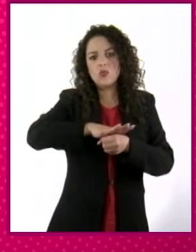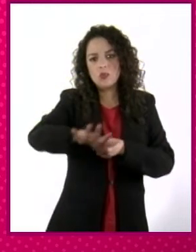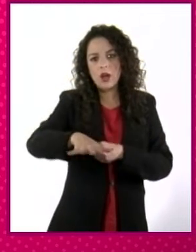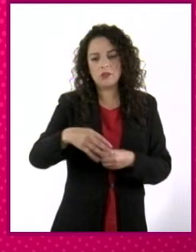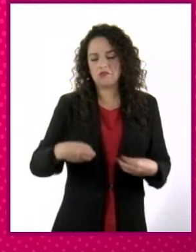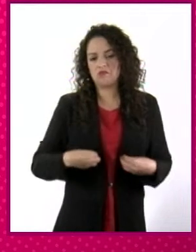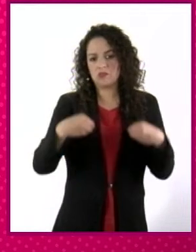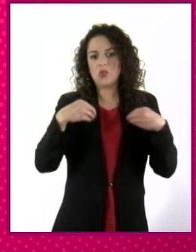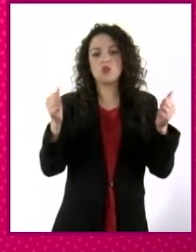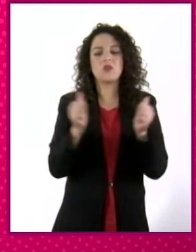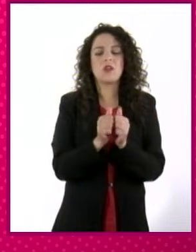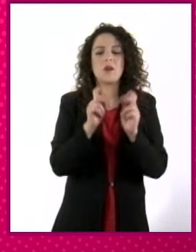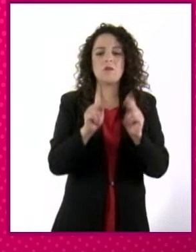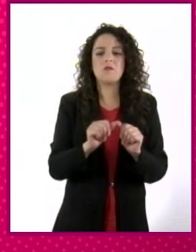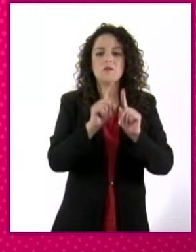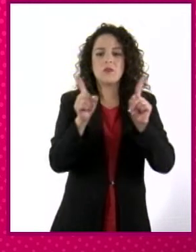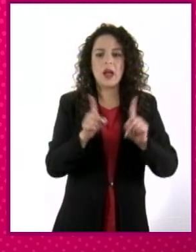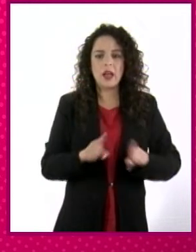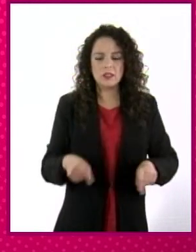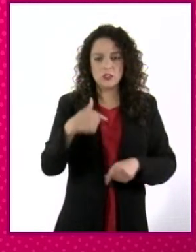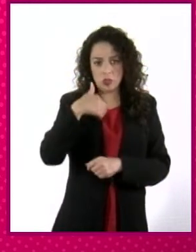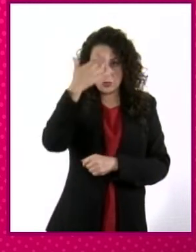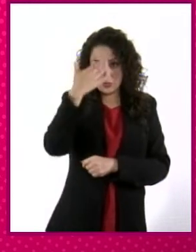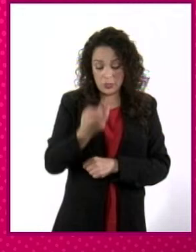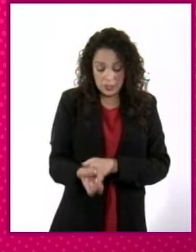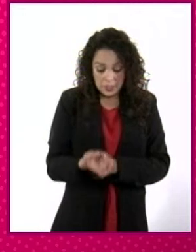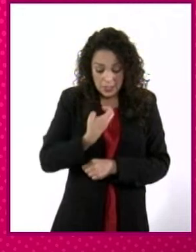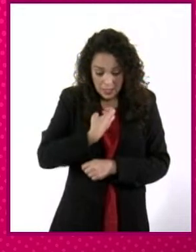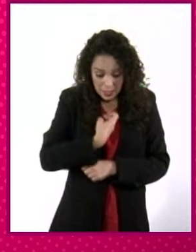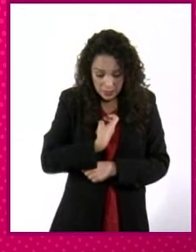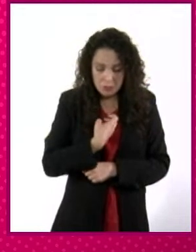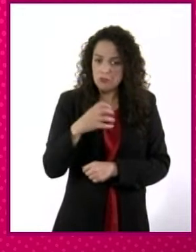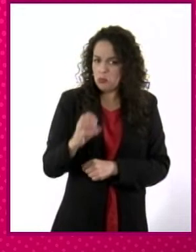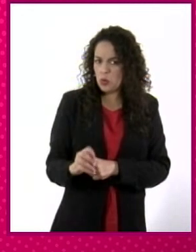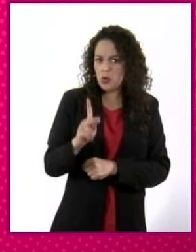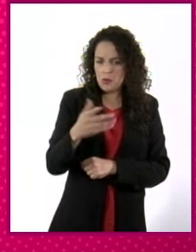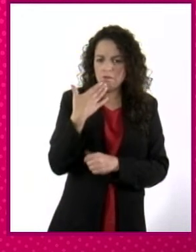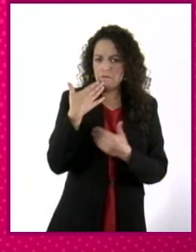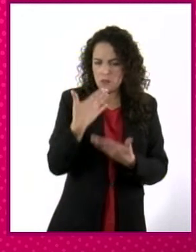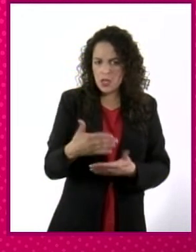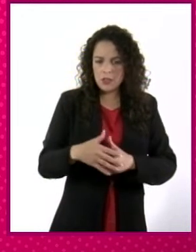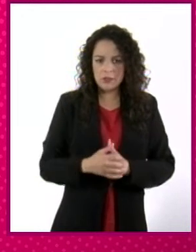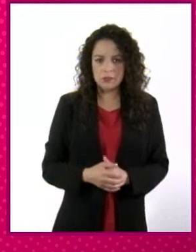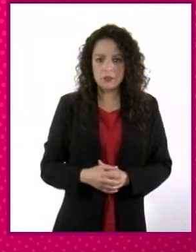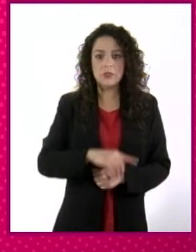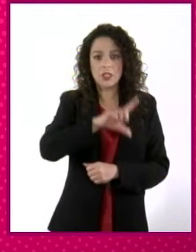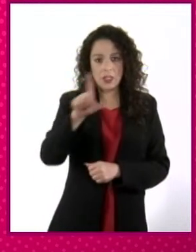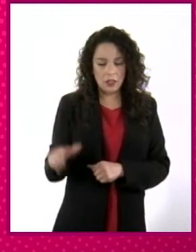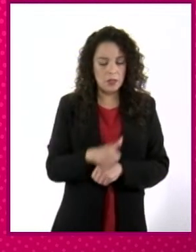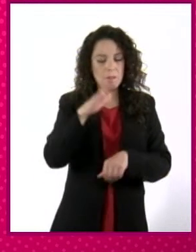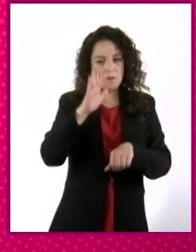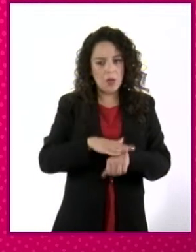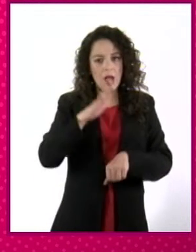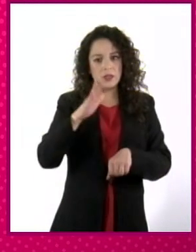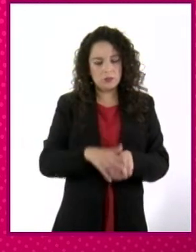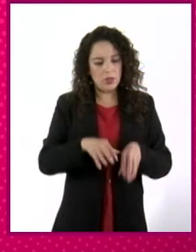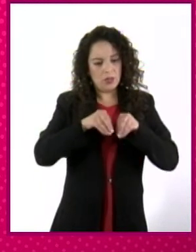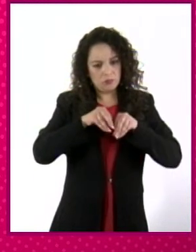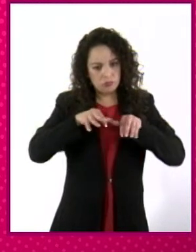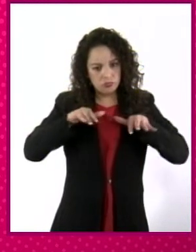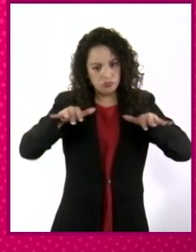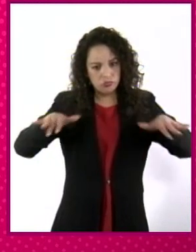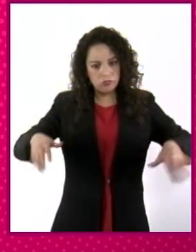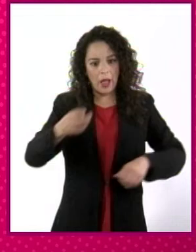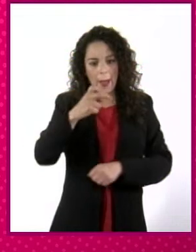vivir en paz y saber quiénes somos y eso, tratar de expandir más este